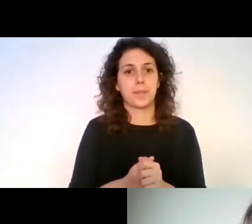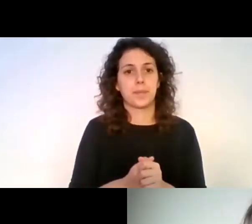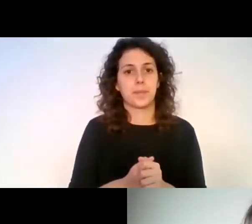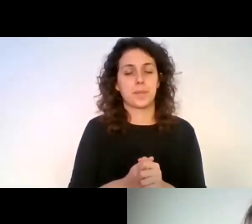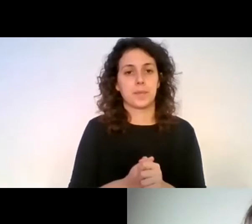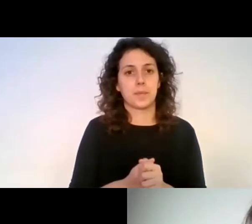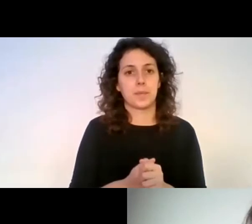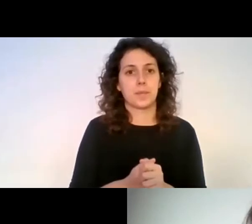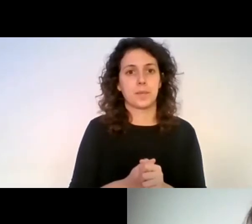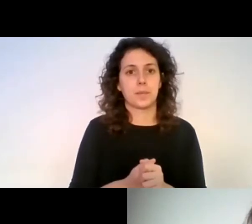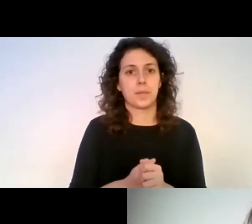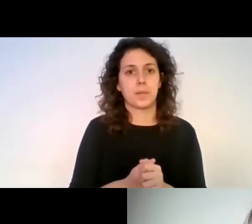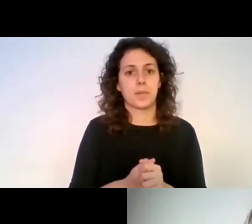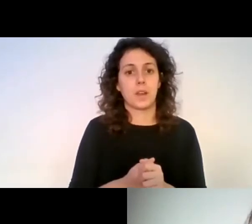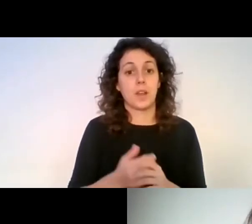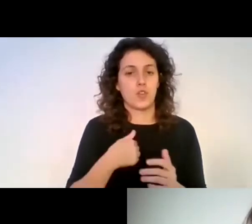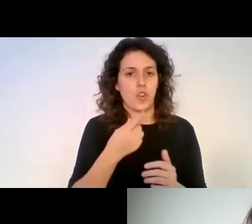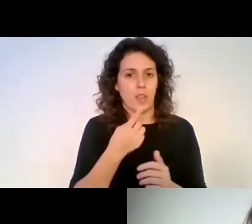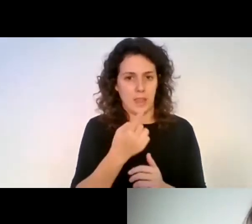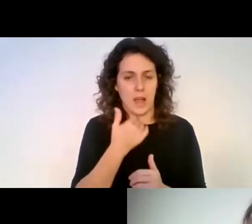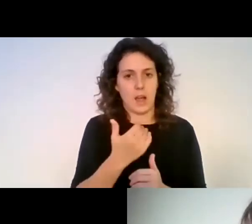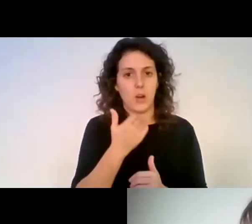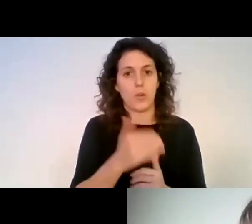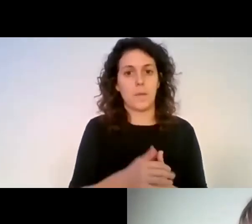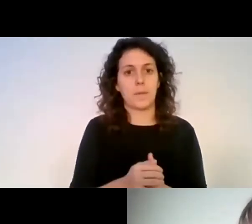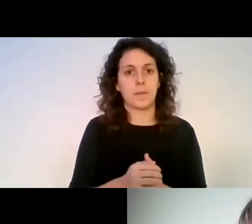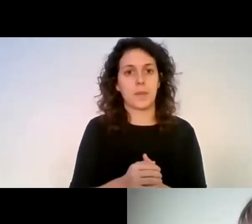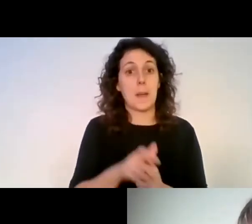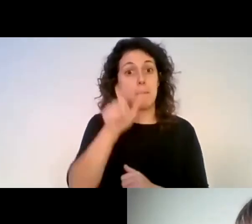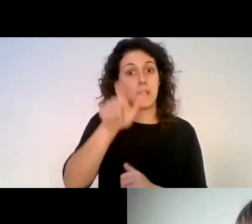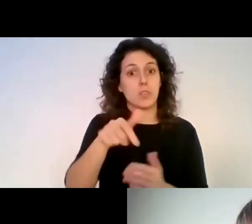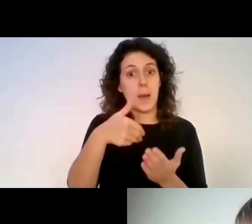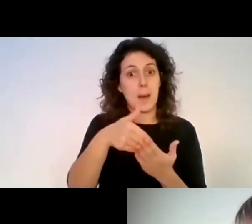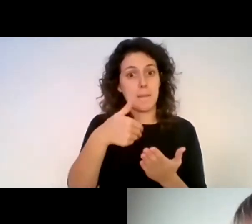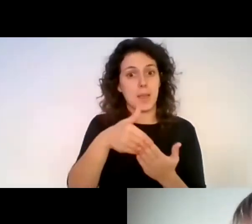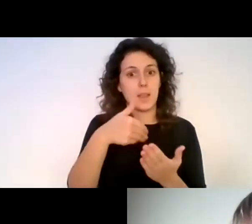Someone requested in, es que alguien nos ha pedido en el